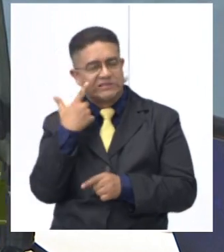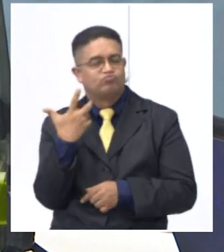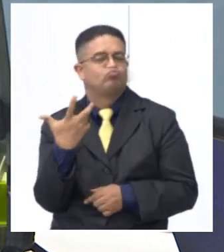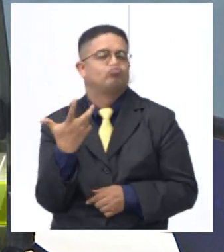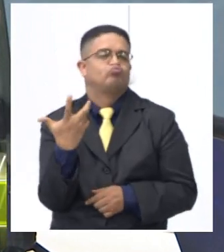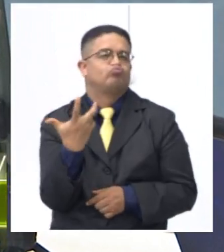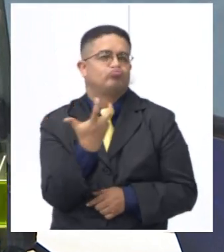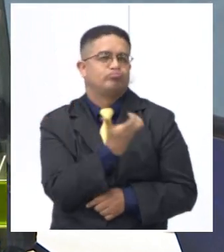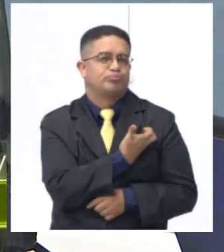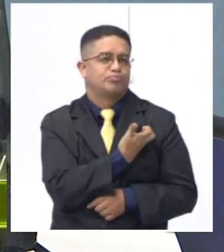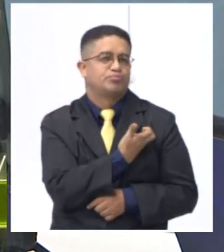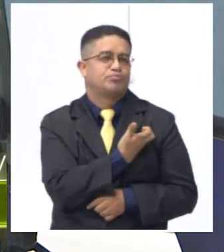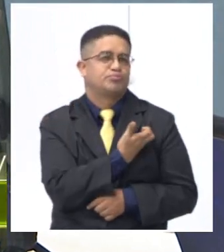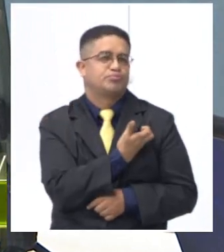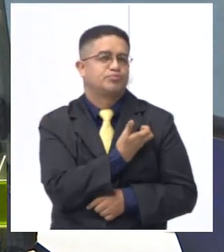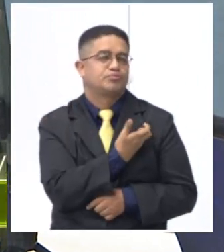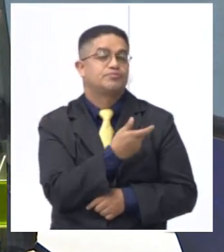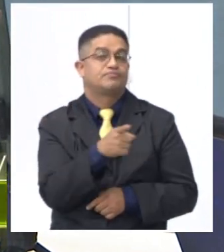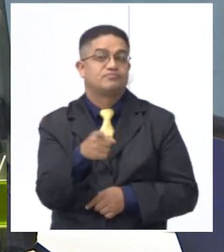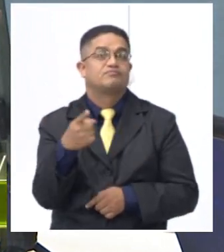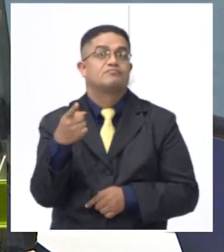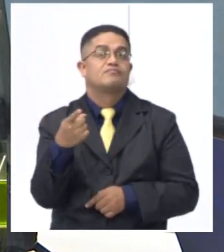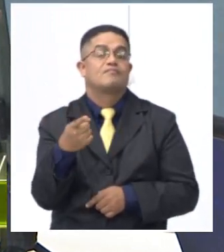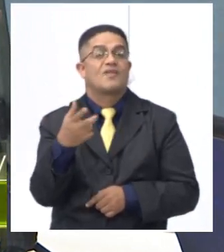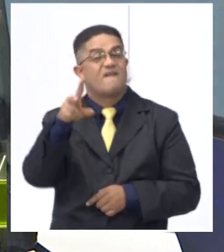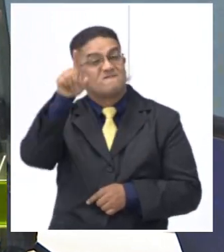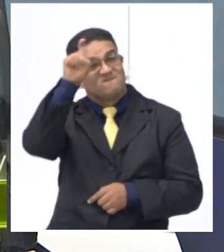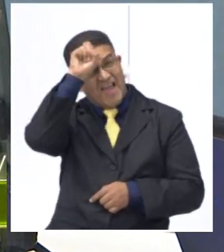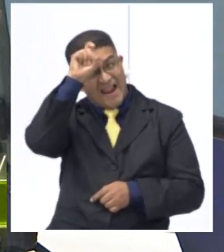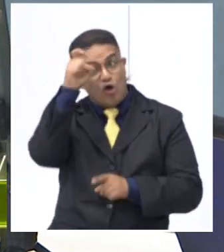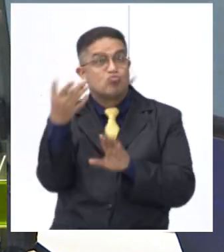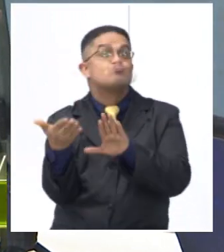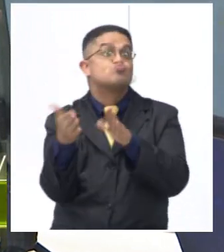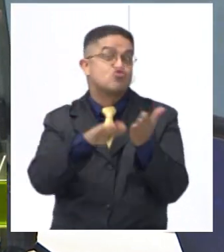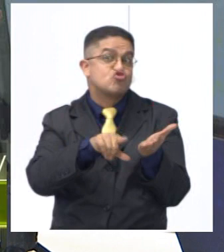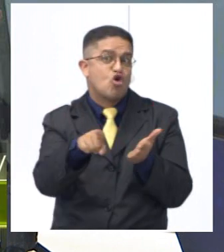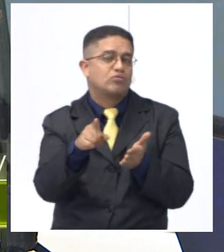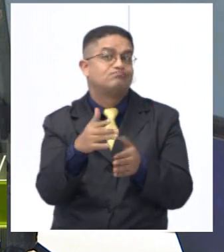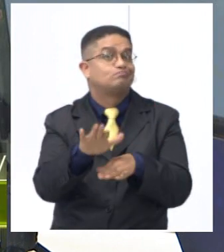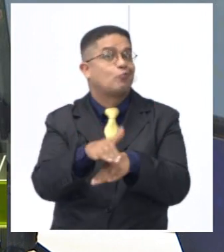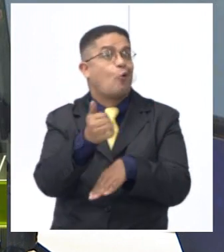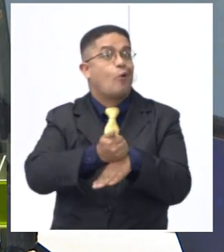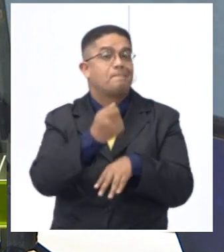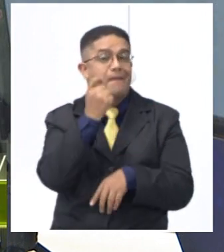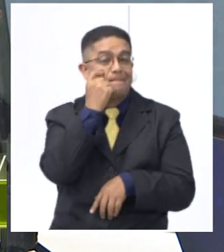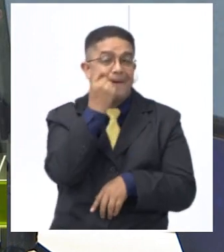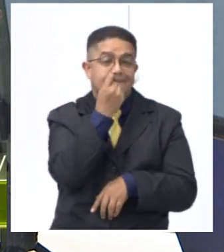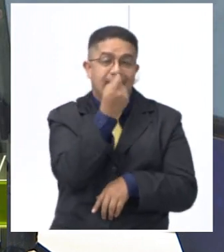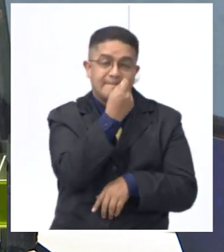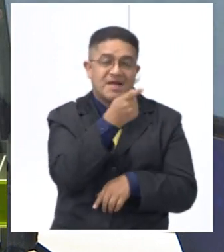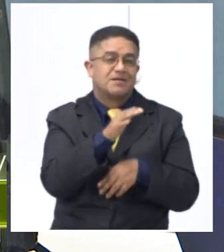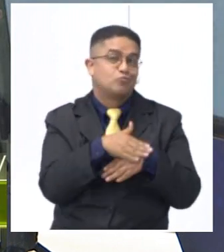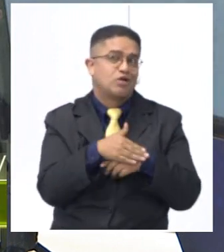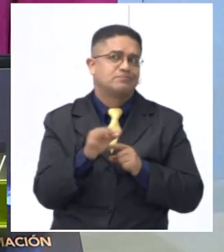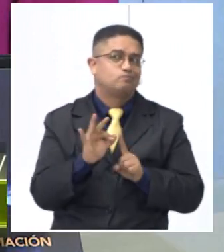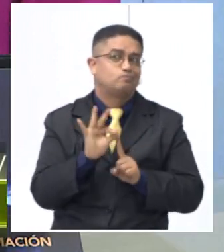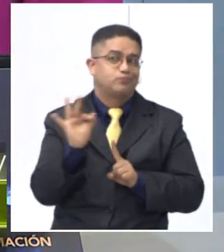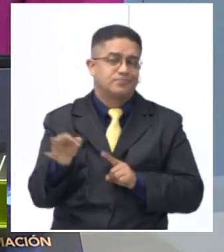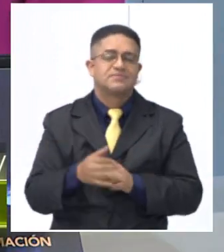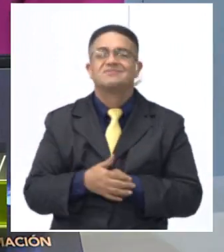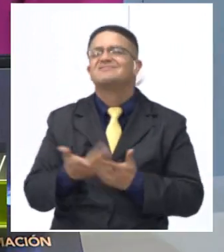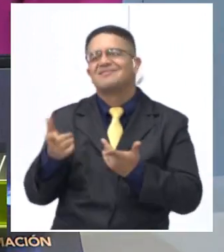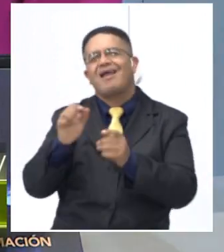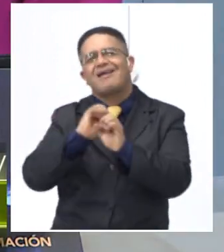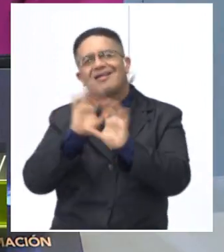dado esta enfermedad, que es una enfermedad grave, mortal, porque no solamente es muy contagiosa. Claro, porque veíamos un